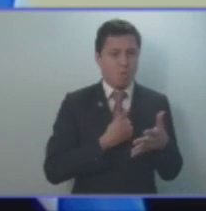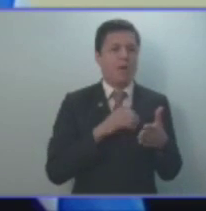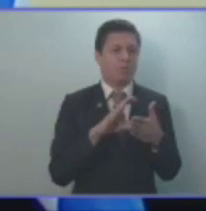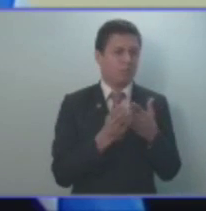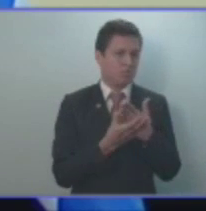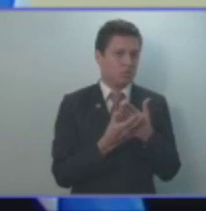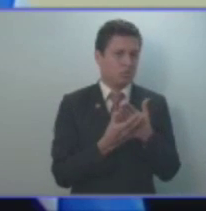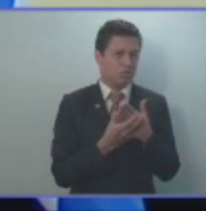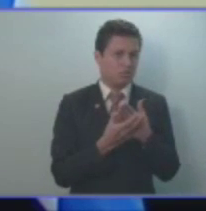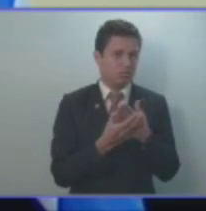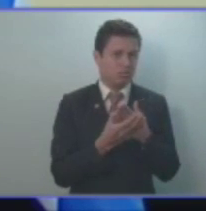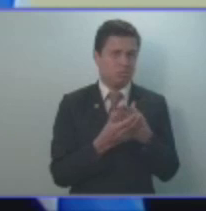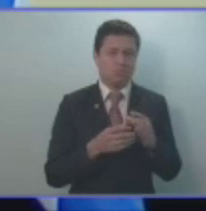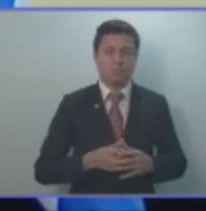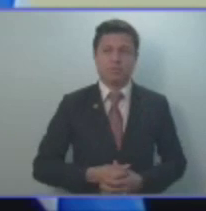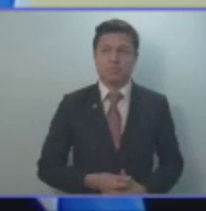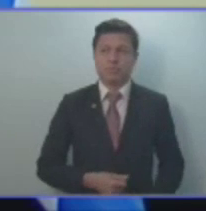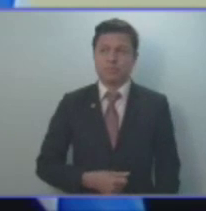de